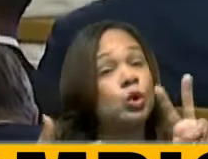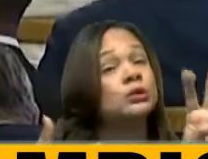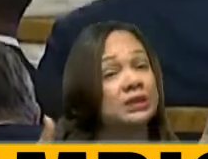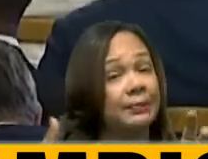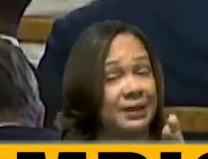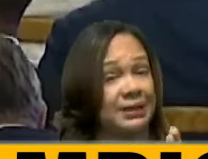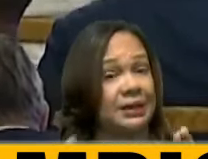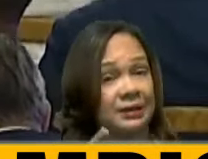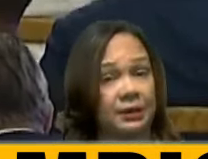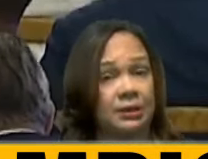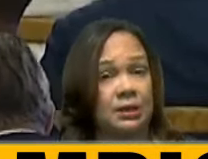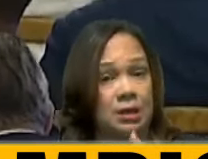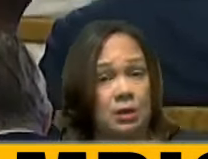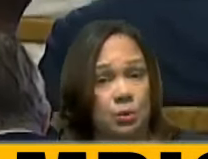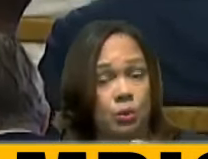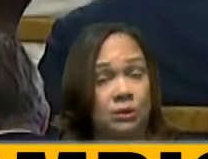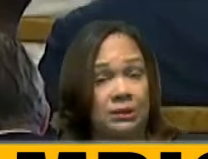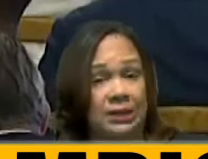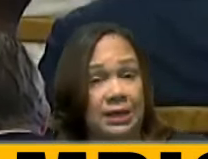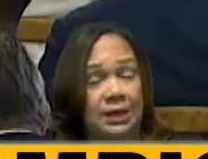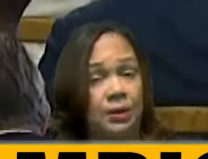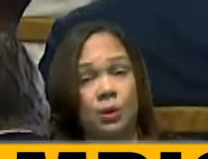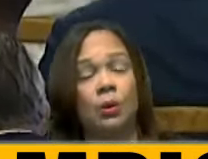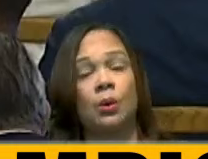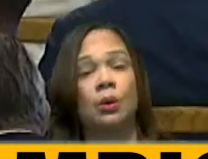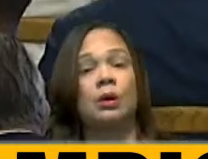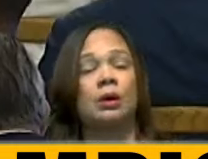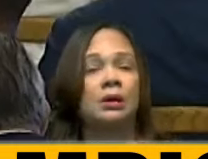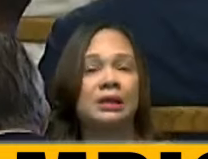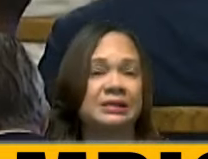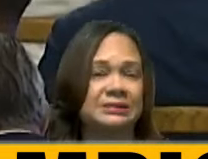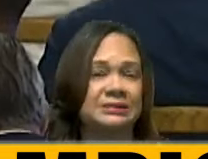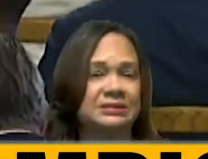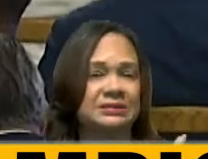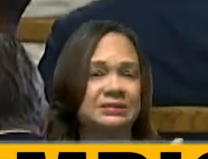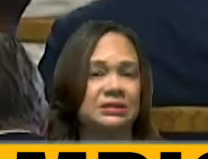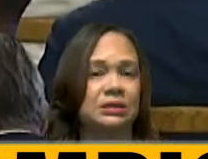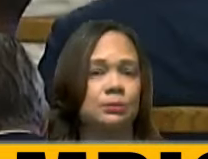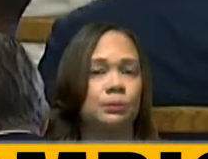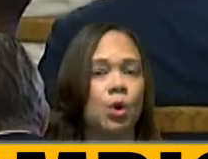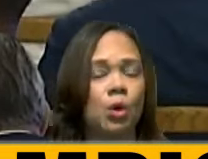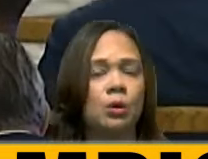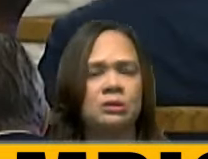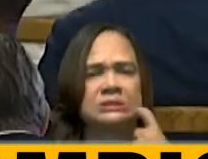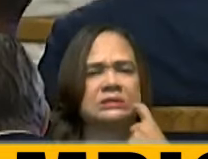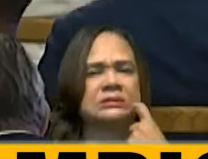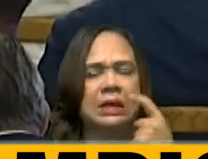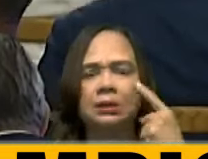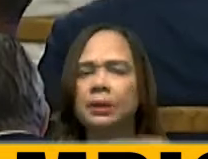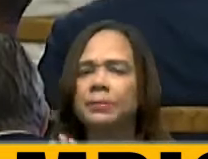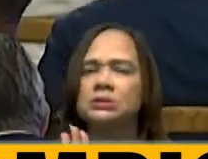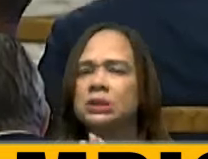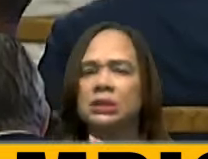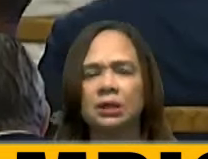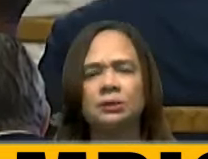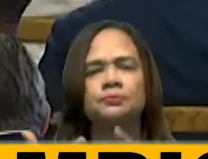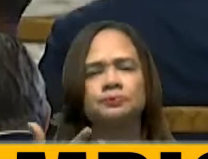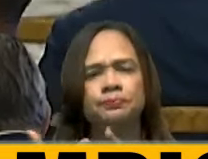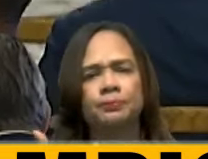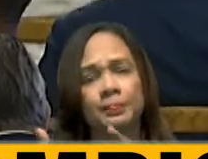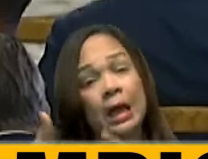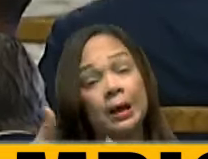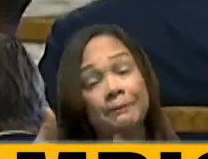reforma del gasto público tiene que ver con lo que Sigmund acaba de de presentar que es una